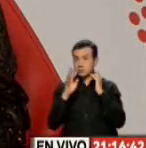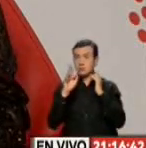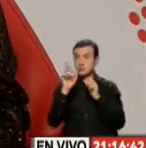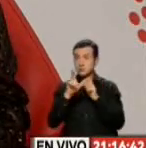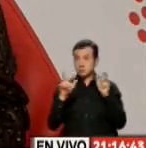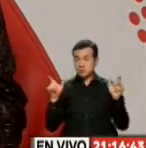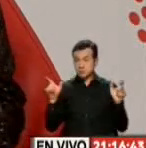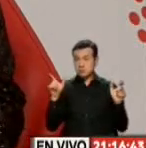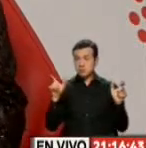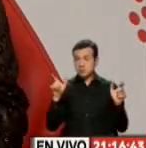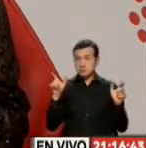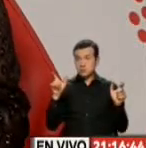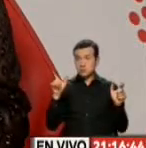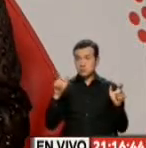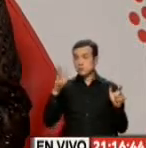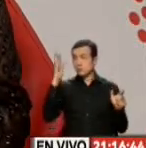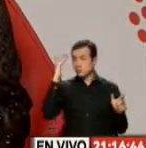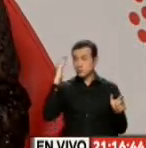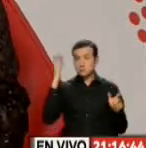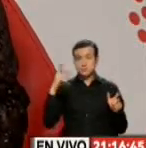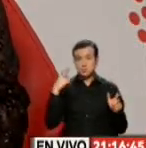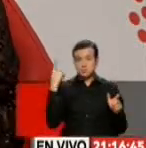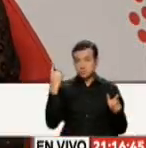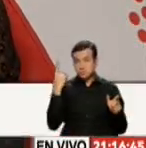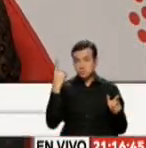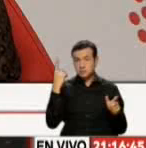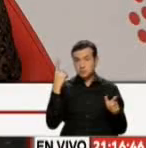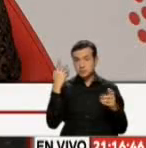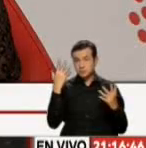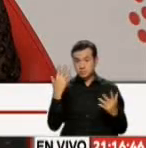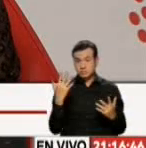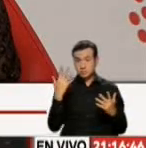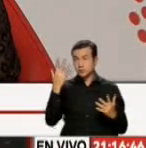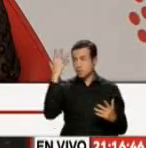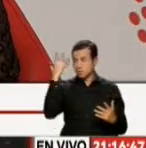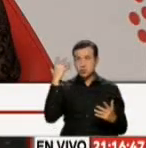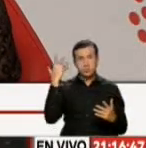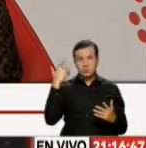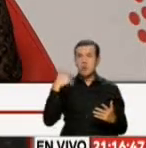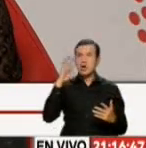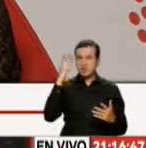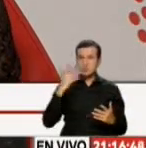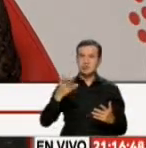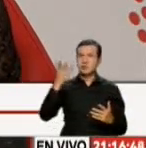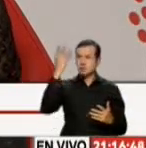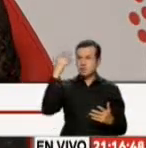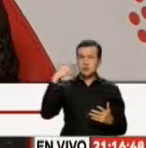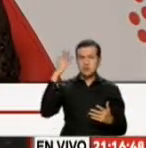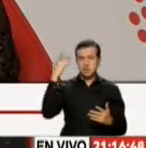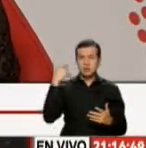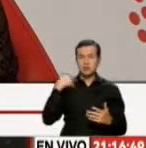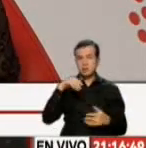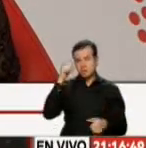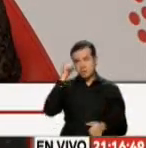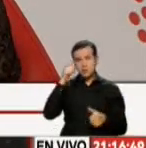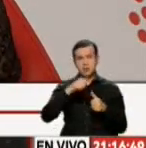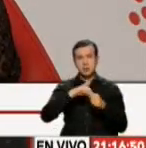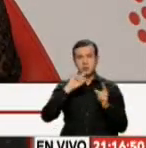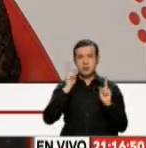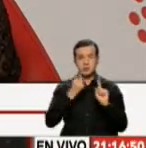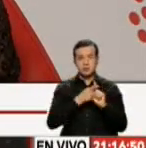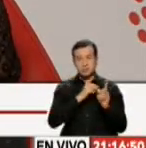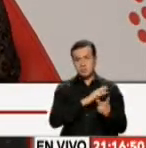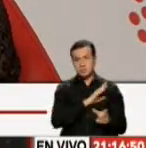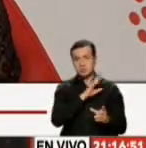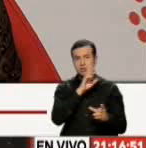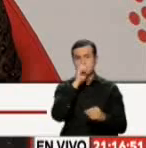recepción de personas, que no ha comenzado solamente en los 10 años anteriores, todo lo contrario. Recordemos que nosotros tuvimos el primer comisionado